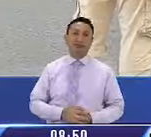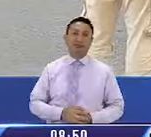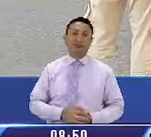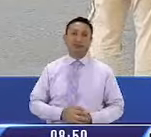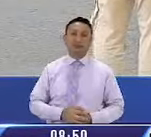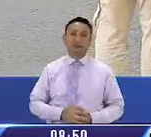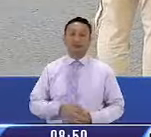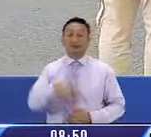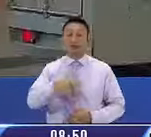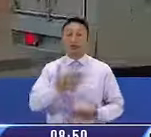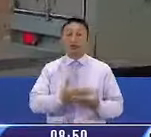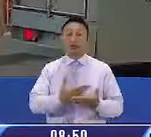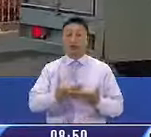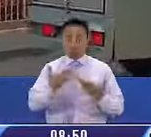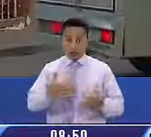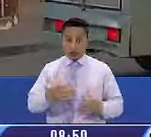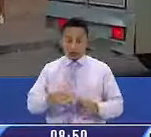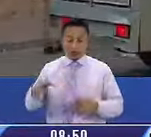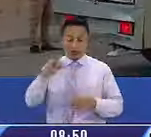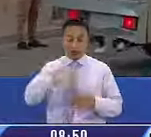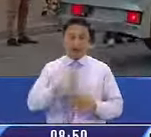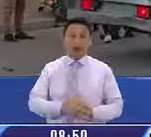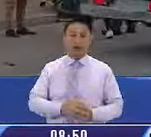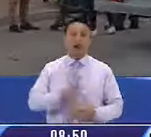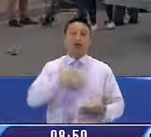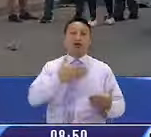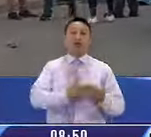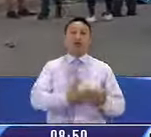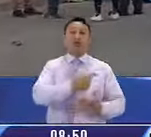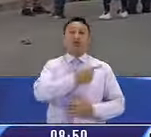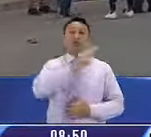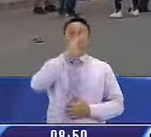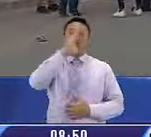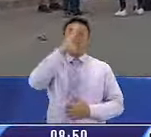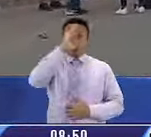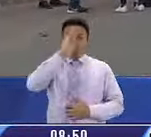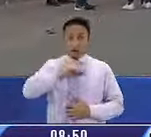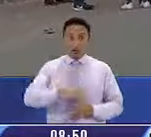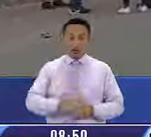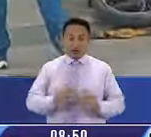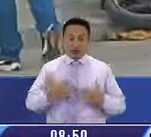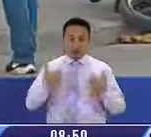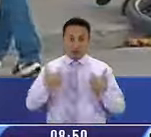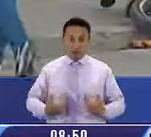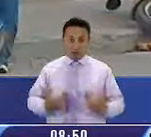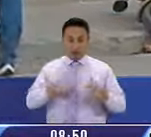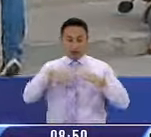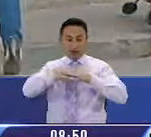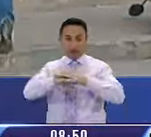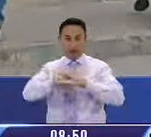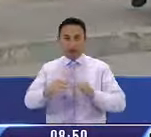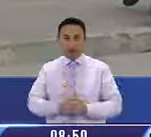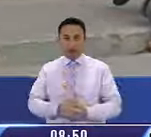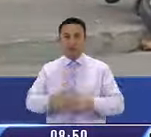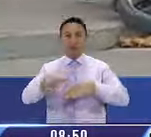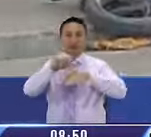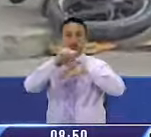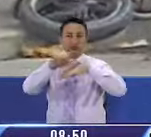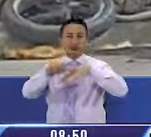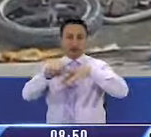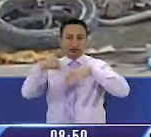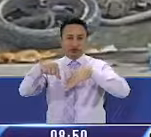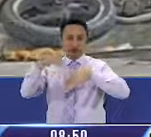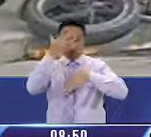los indicios en la escena, Medicina Legal acudió al lugar para realizar el levantamiento del cuerpo, que fue trasladado hasta el centro forense de la